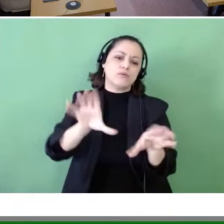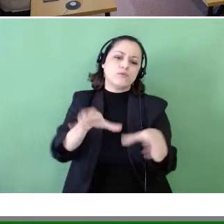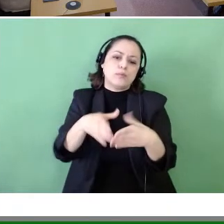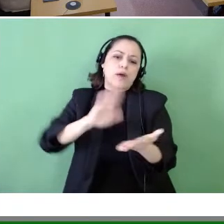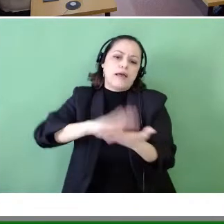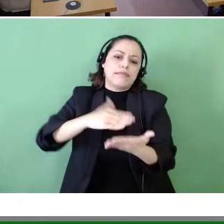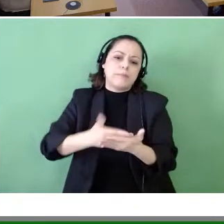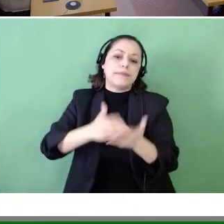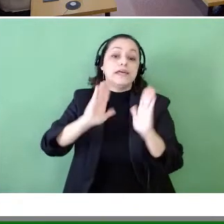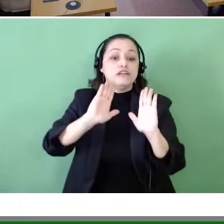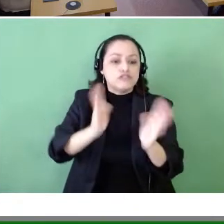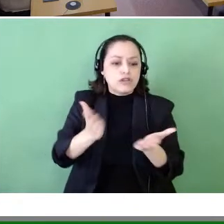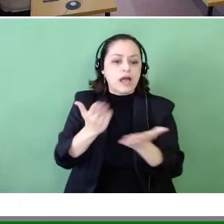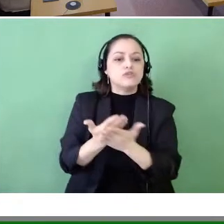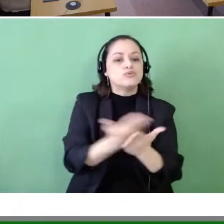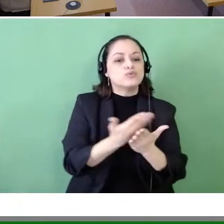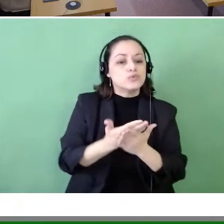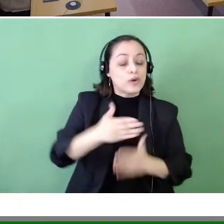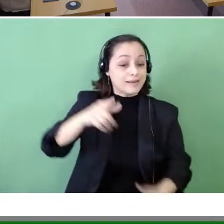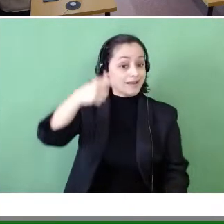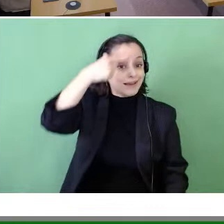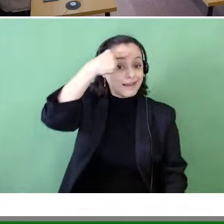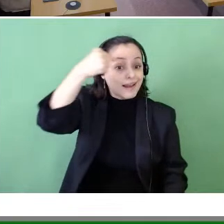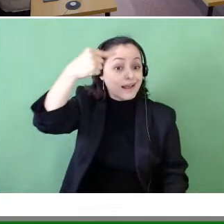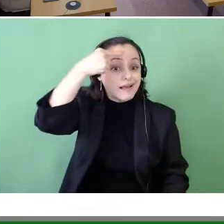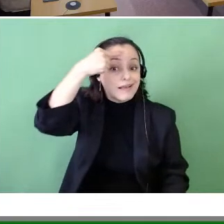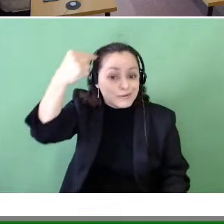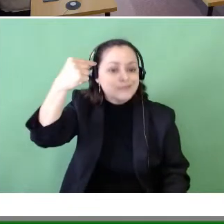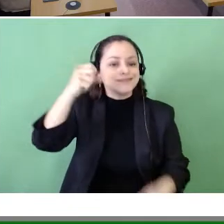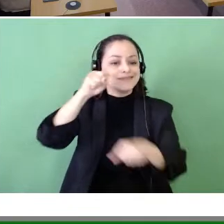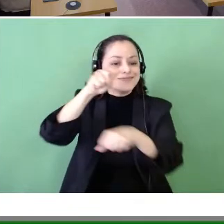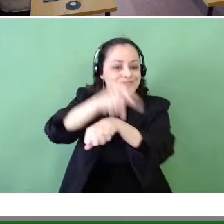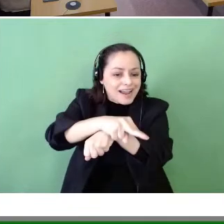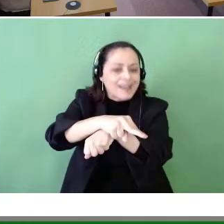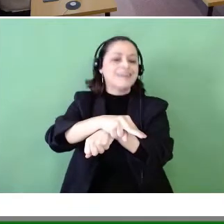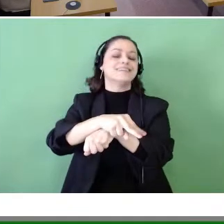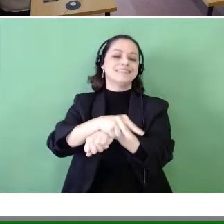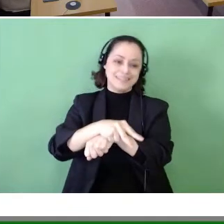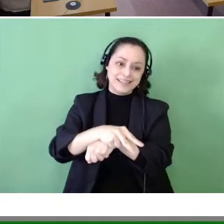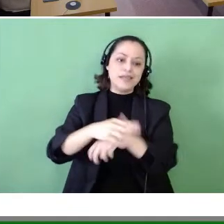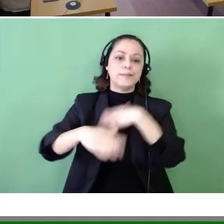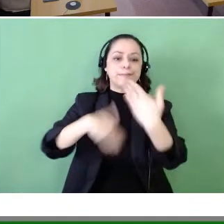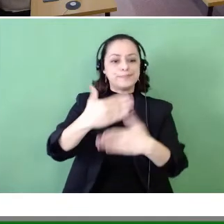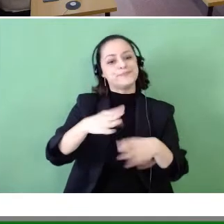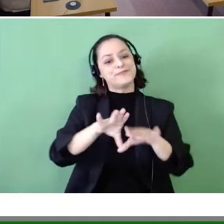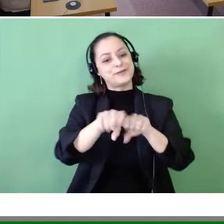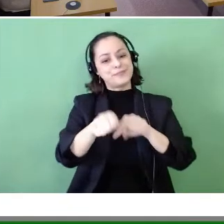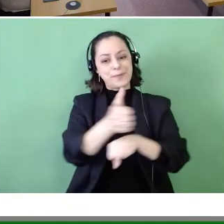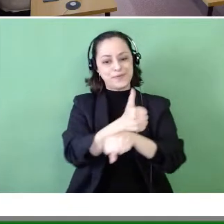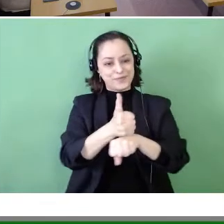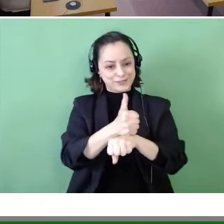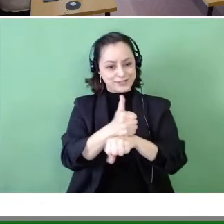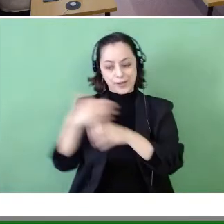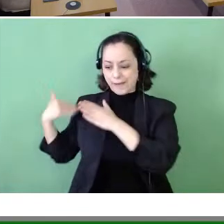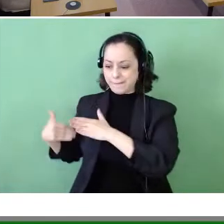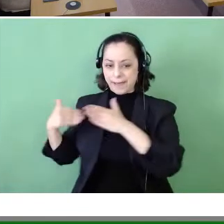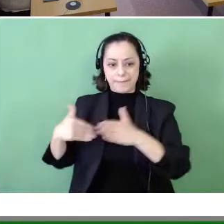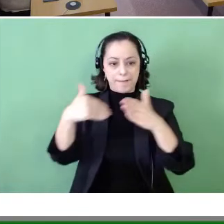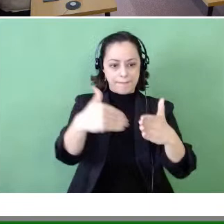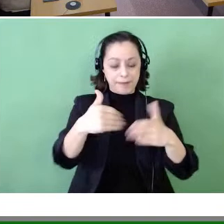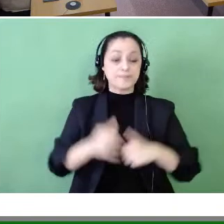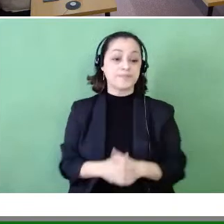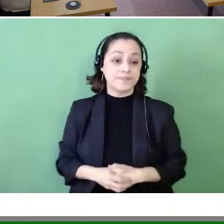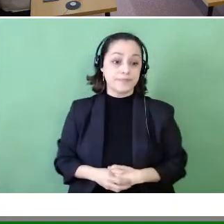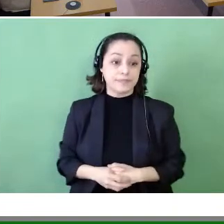que por fin llegan a la universidad para se formar ahí. Y de traductores elegimos